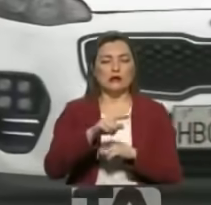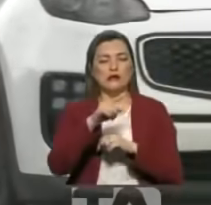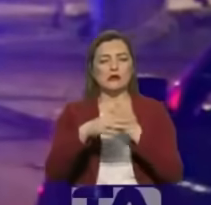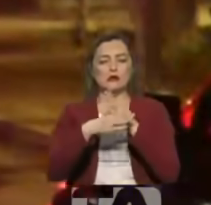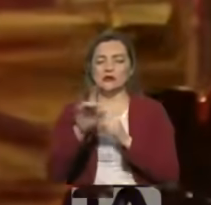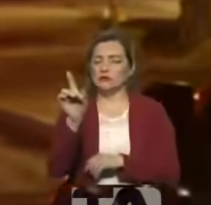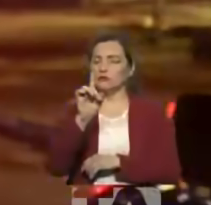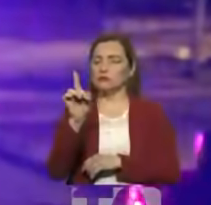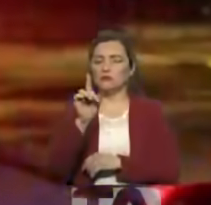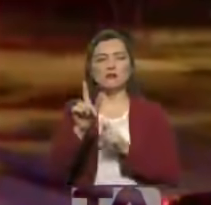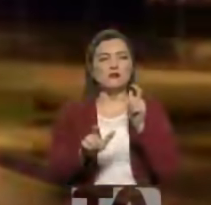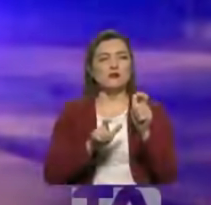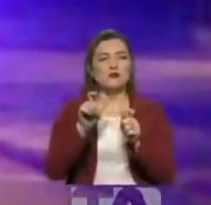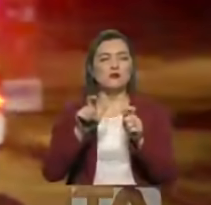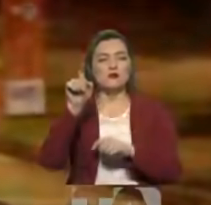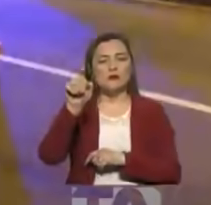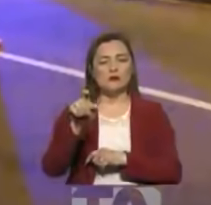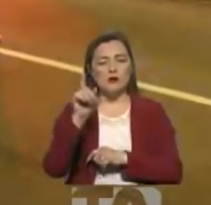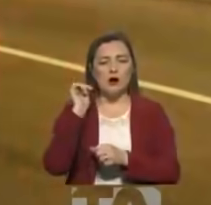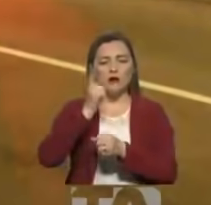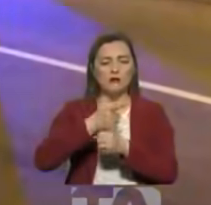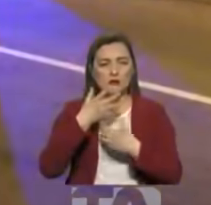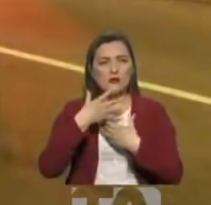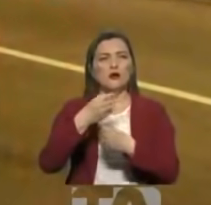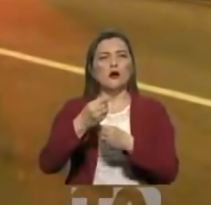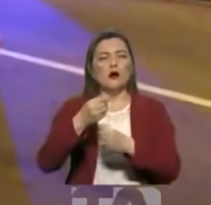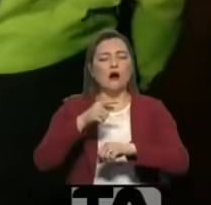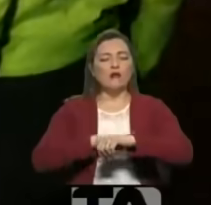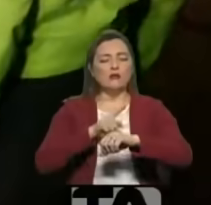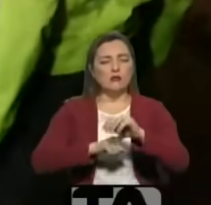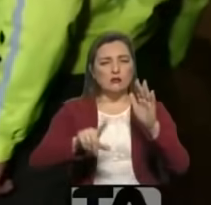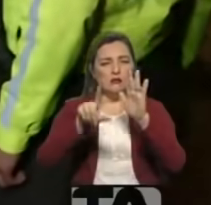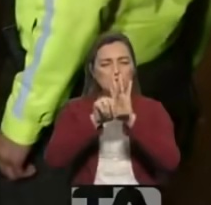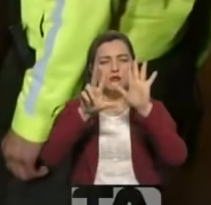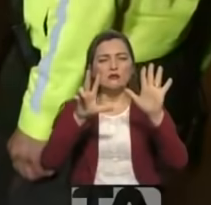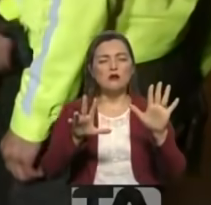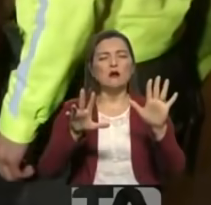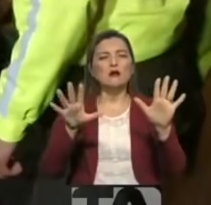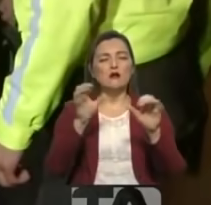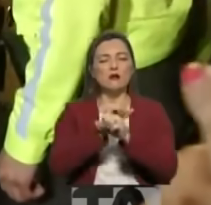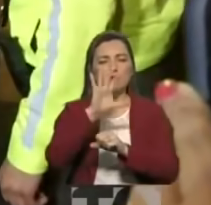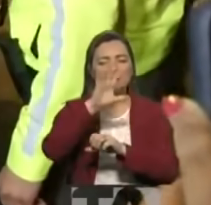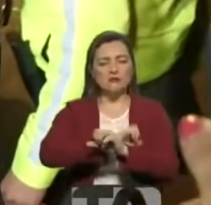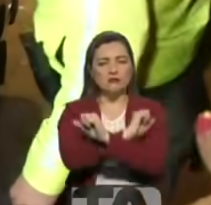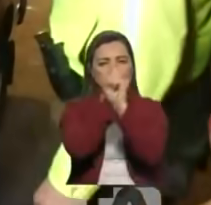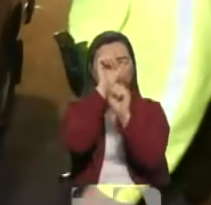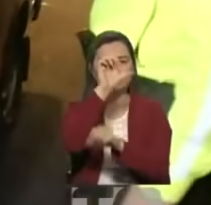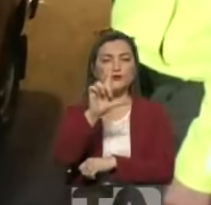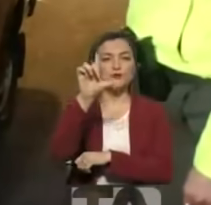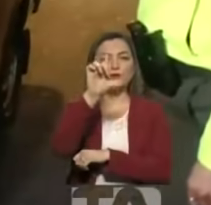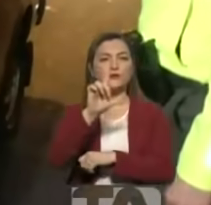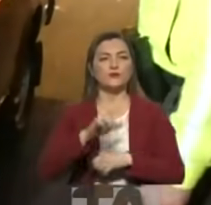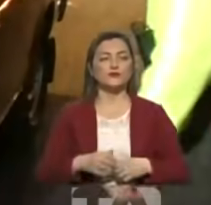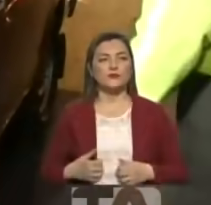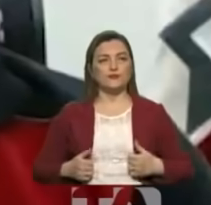circula, pero los ciudadanos deberán acatar la disposición del toque de queda de 20 horas a 5 de la mañana del